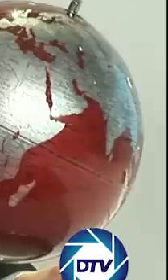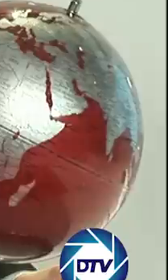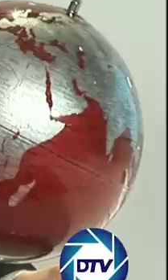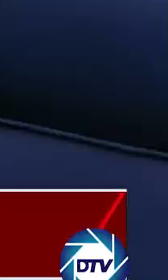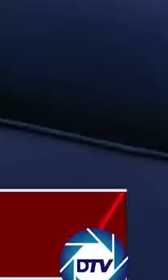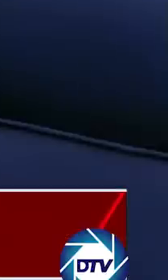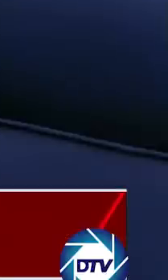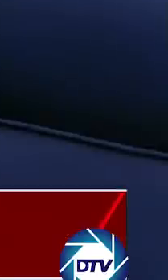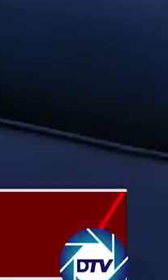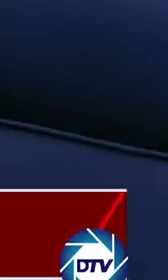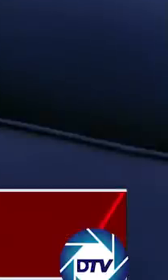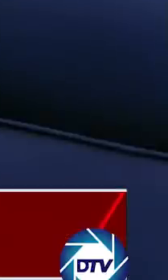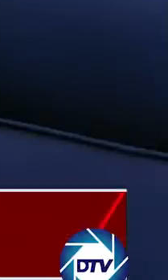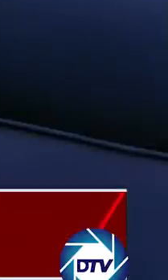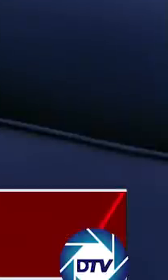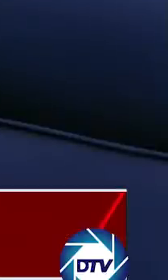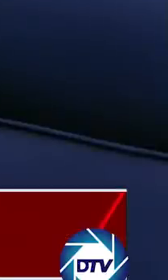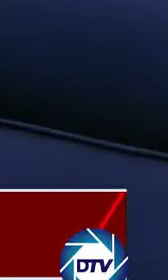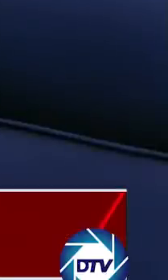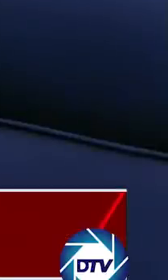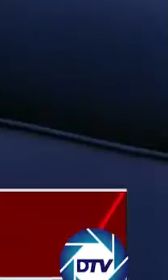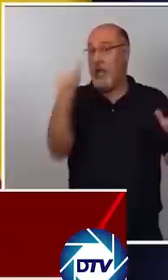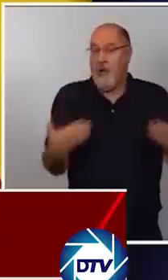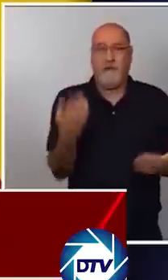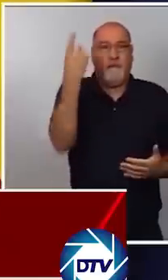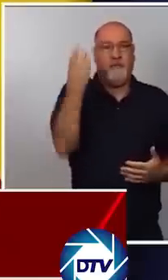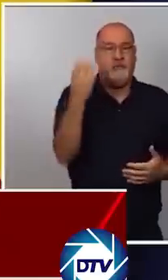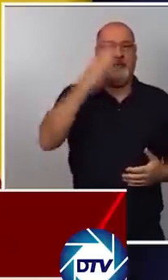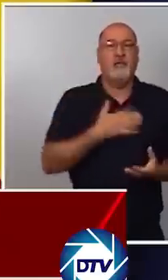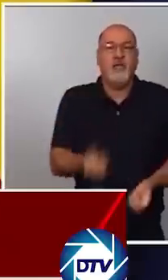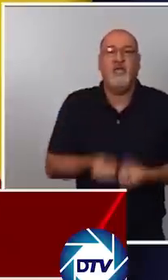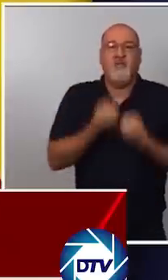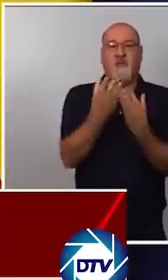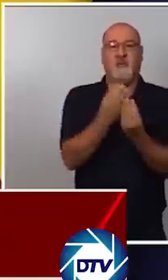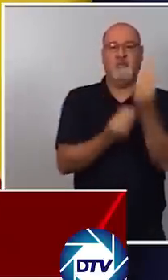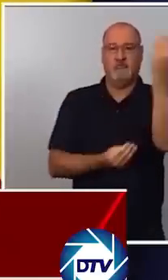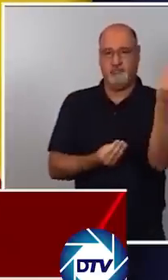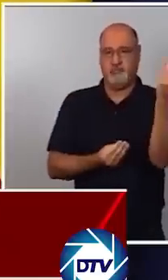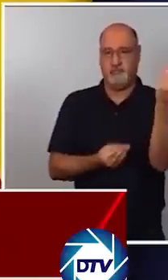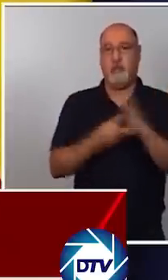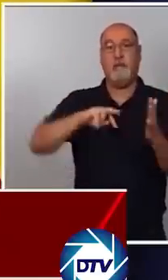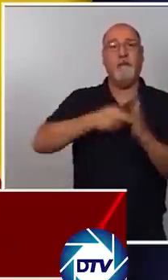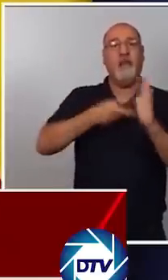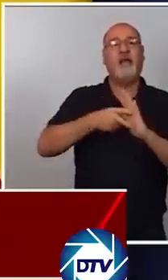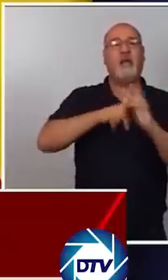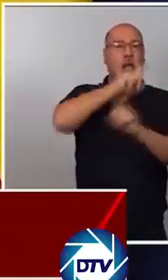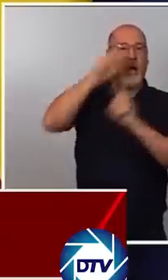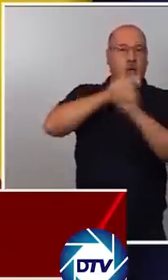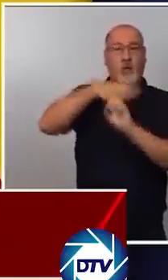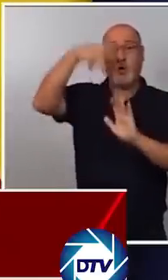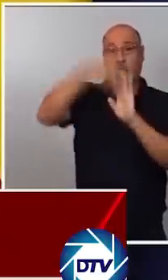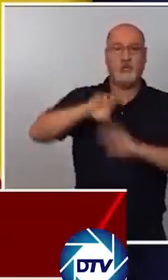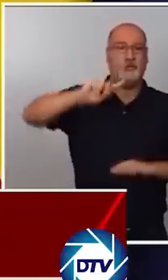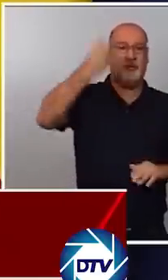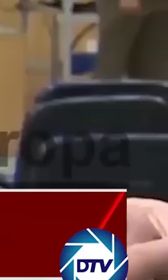robles ha retado a los separatistas les ha dicho quiere ni a los tribunales soliciten la información a través de los tribunales que solamente a través de un juez se pueden descalificar